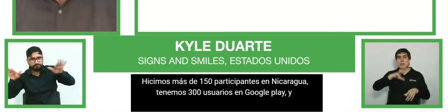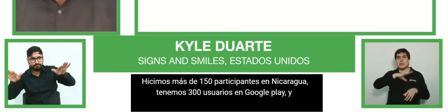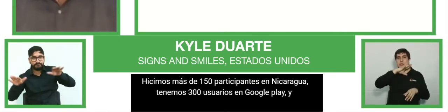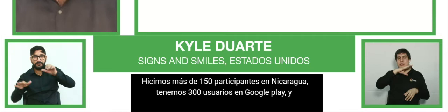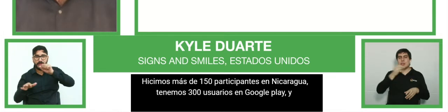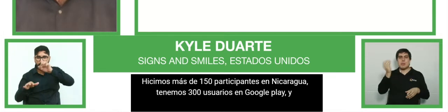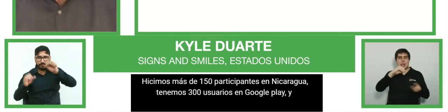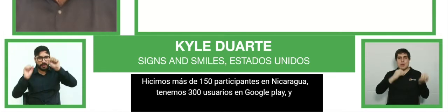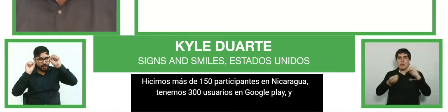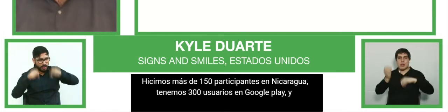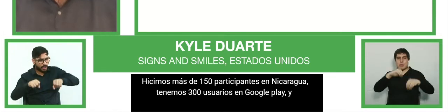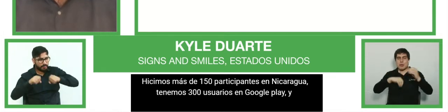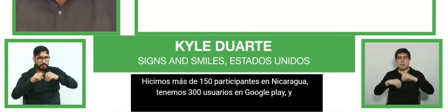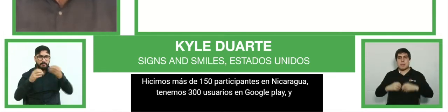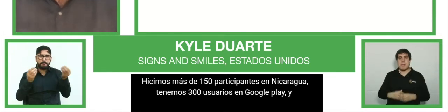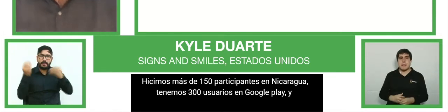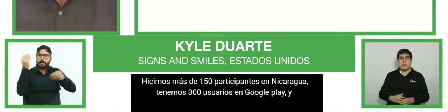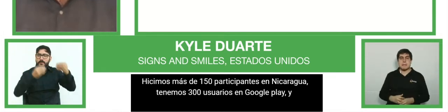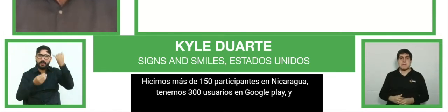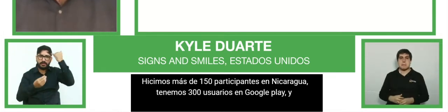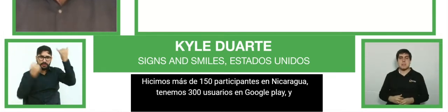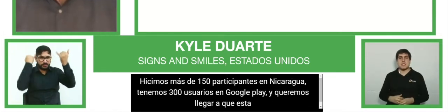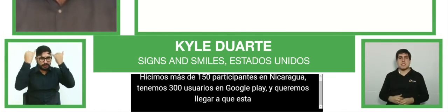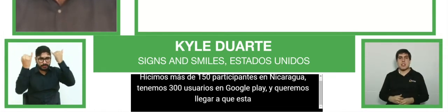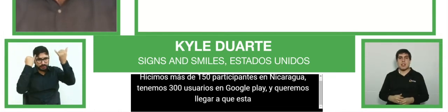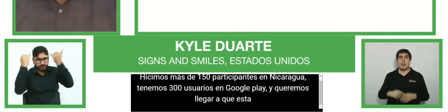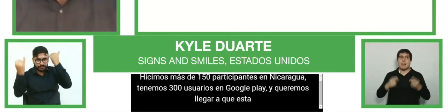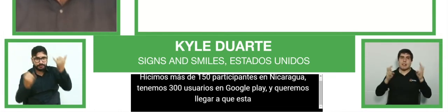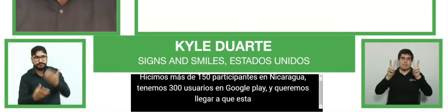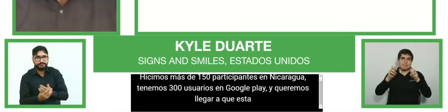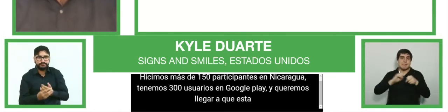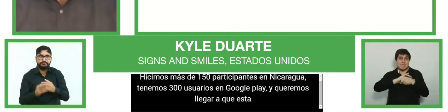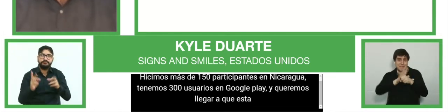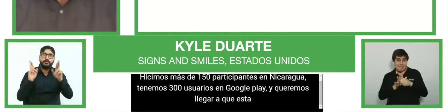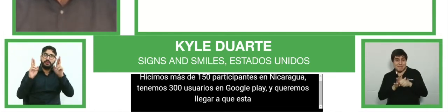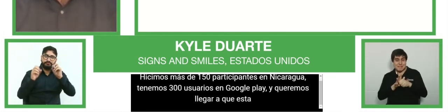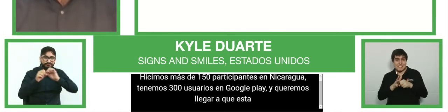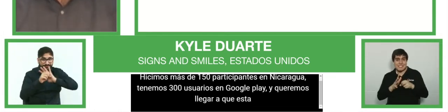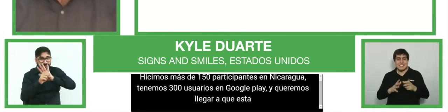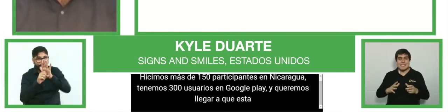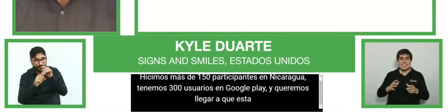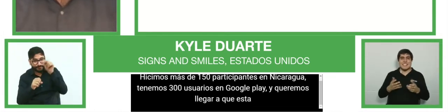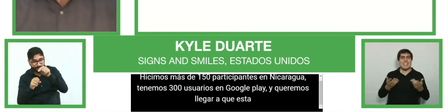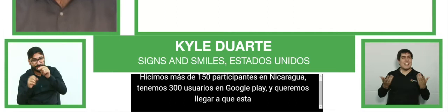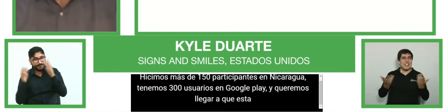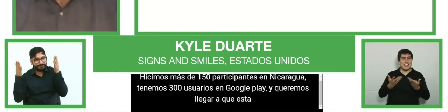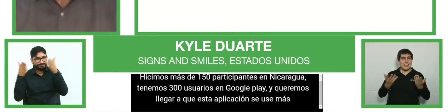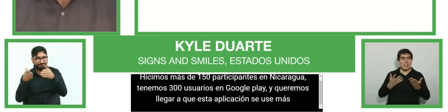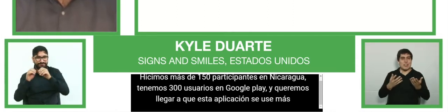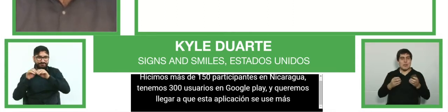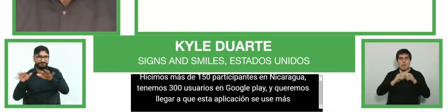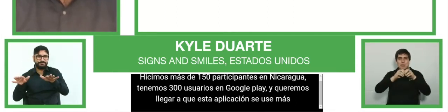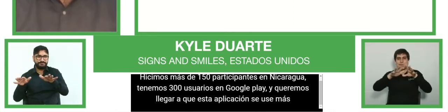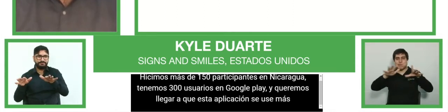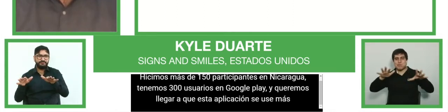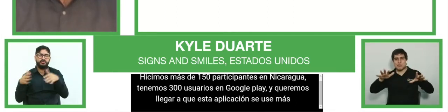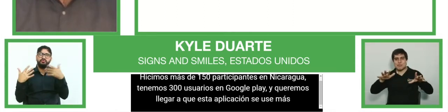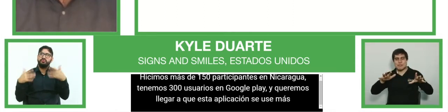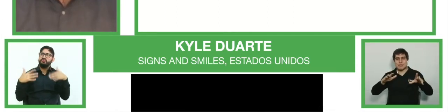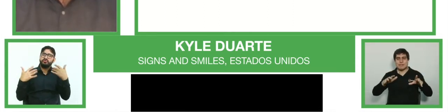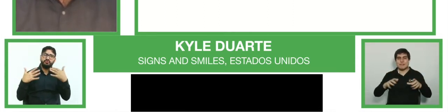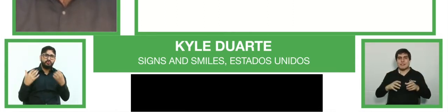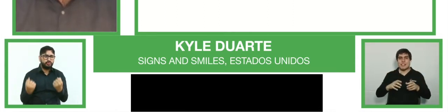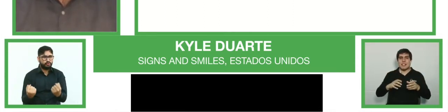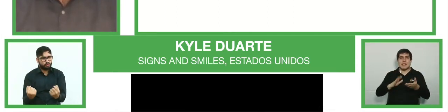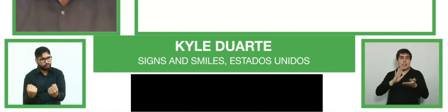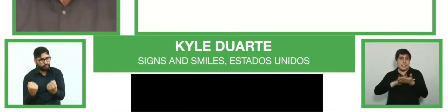Y el tema es el COVID ahora y cómo vamos a llegar a las personas de manera